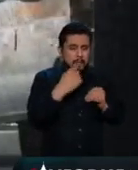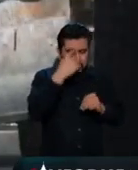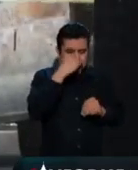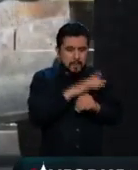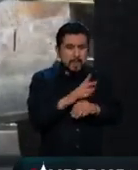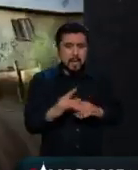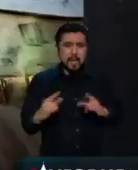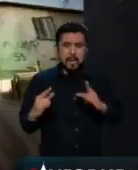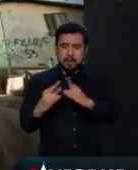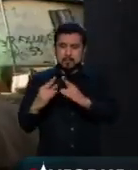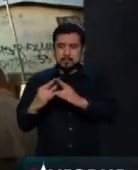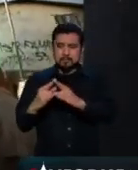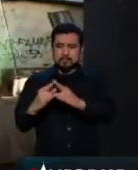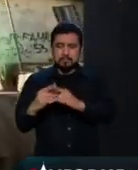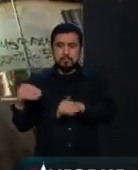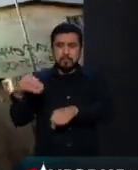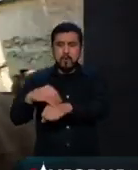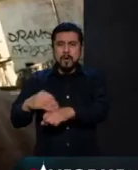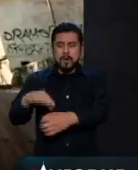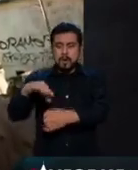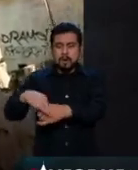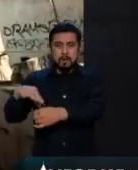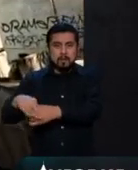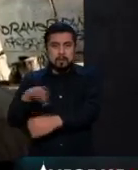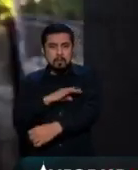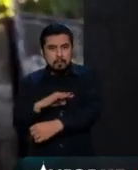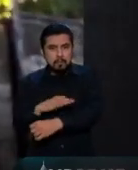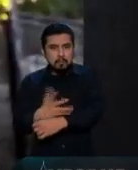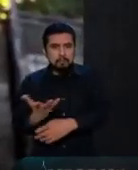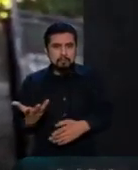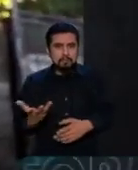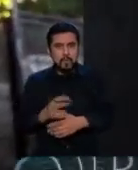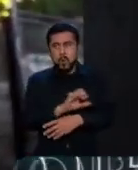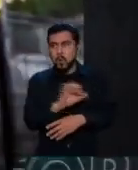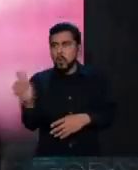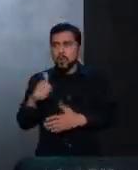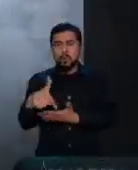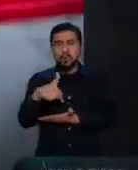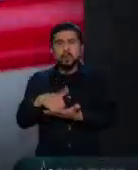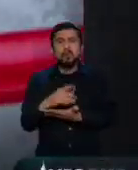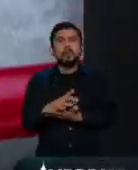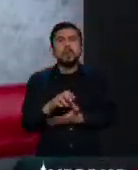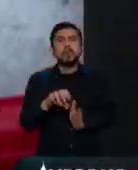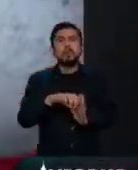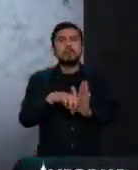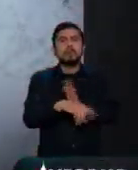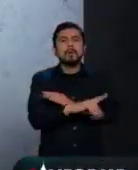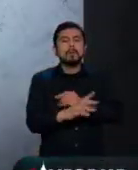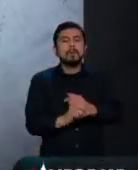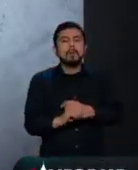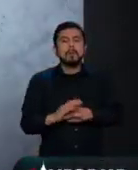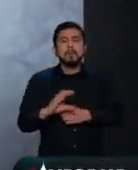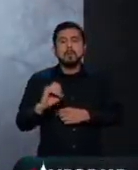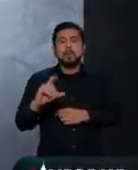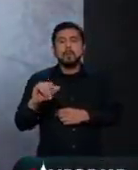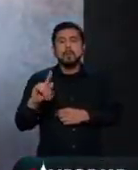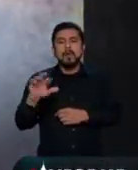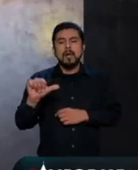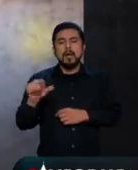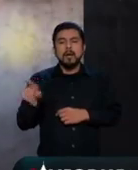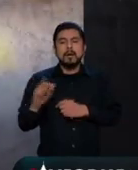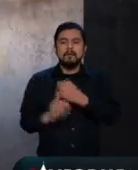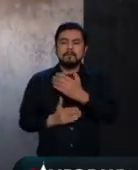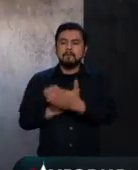votar, o en otros aspectos, la visita que hizo el nuncio Coppola